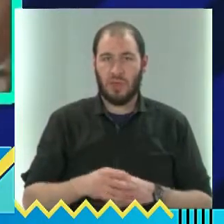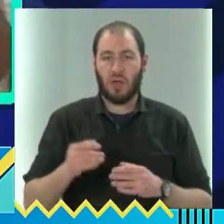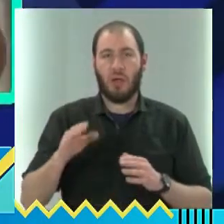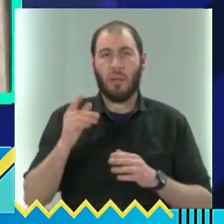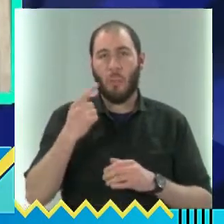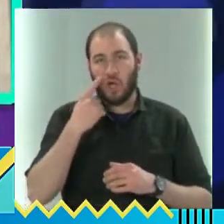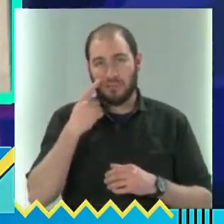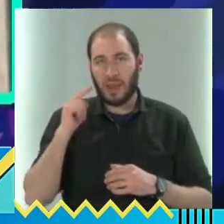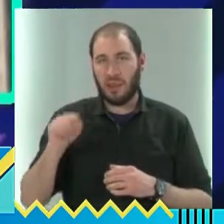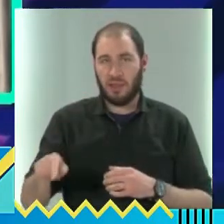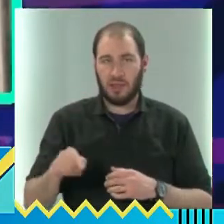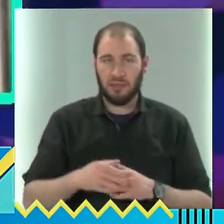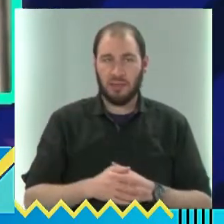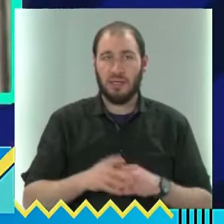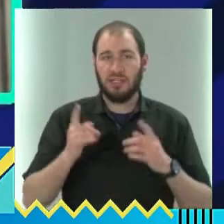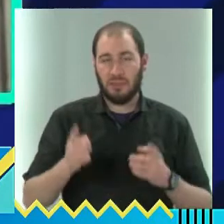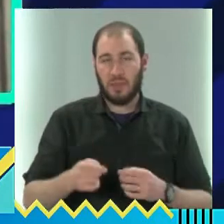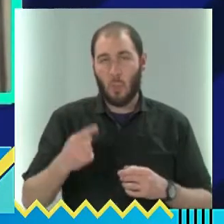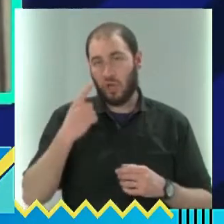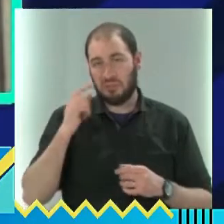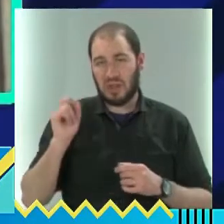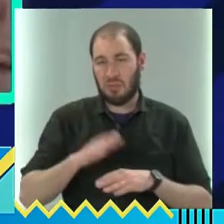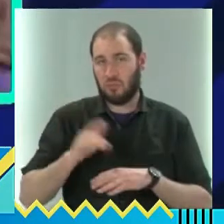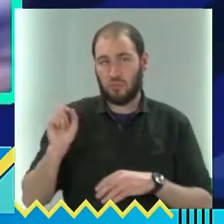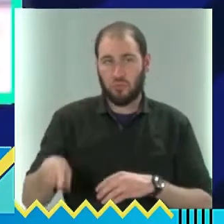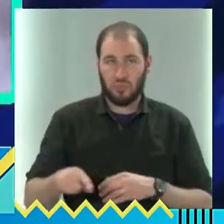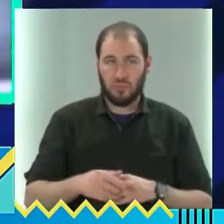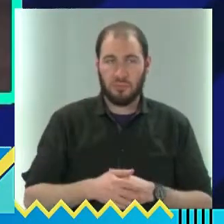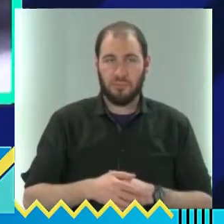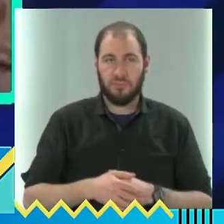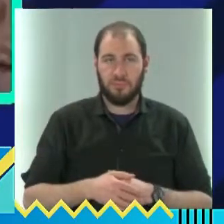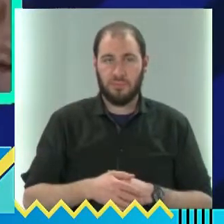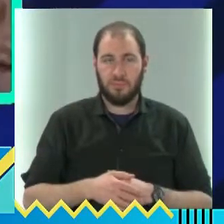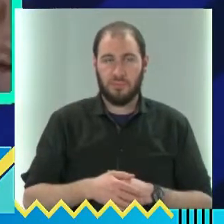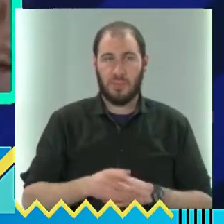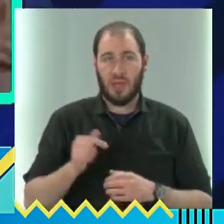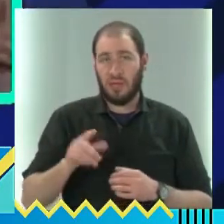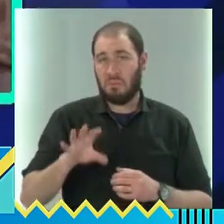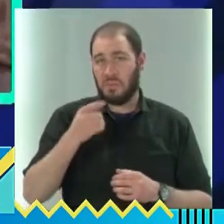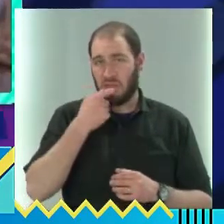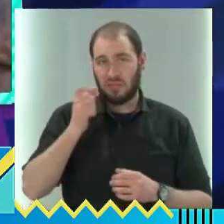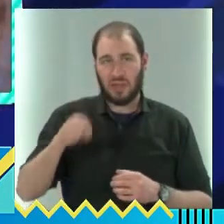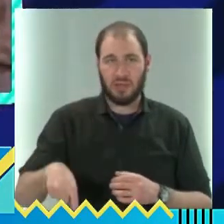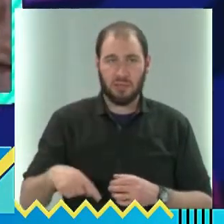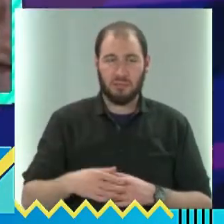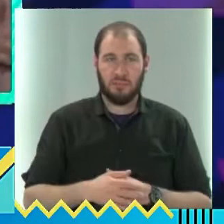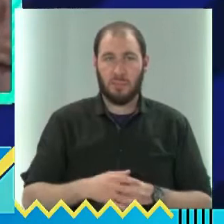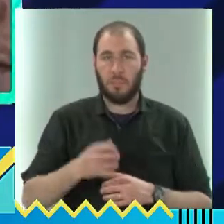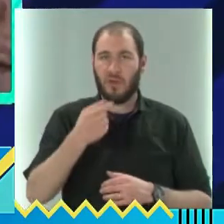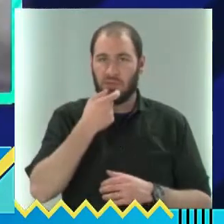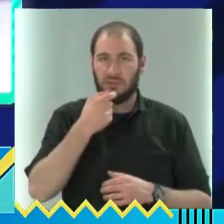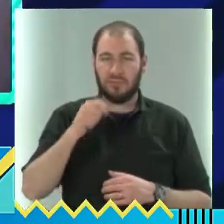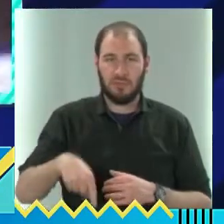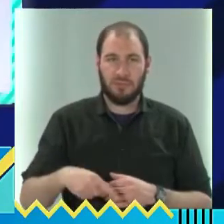marcan los municipios, lo marca el municipio. Y esto es algo provincial, de la